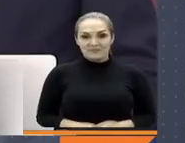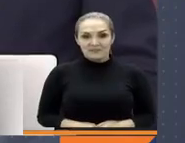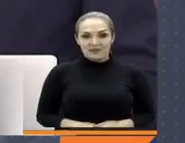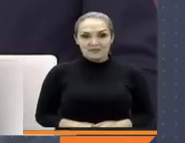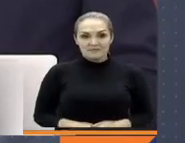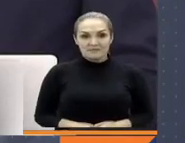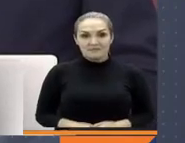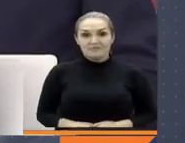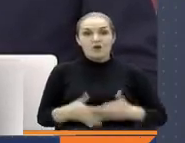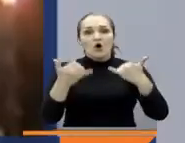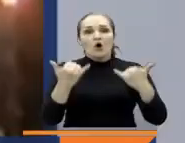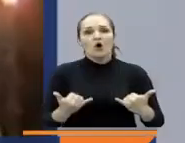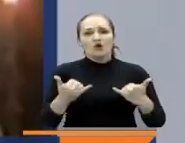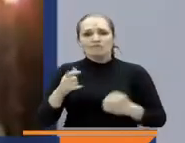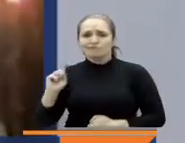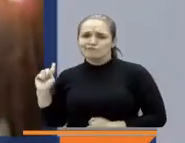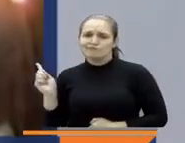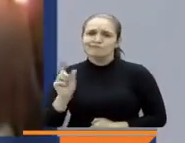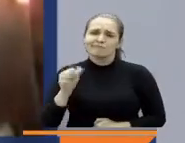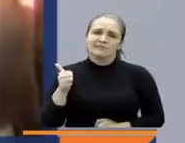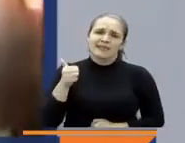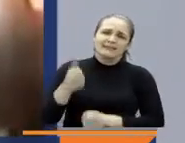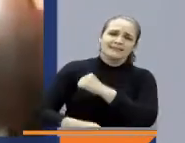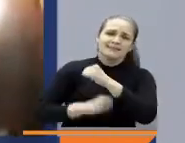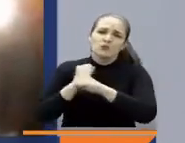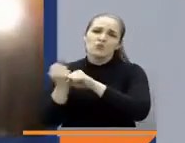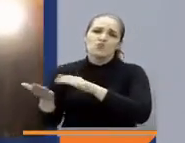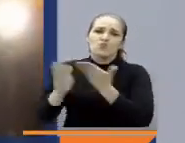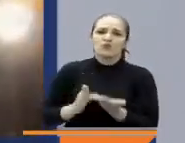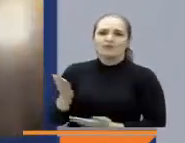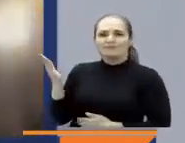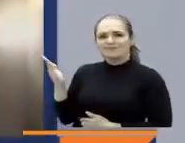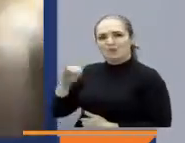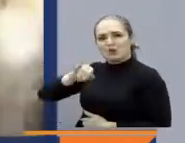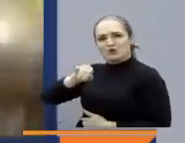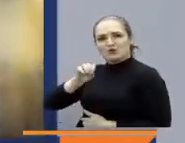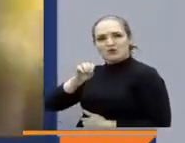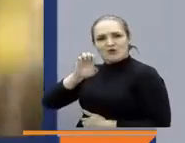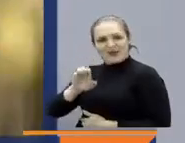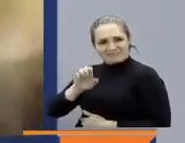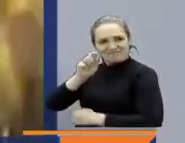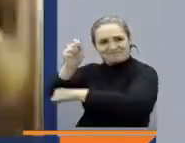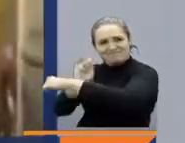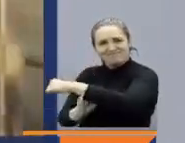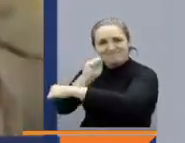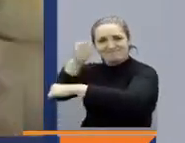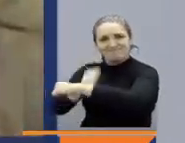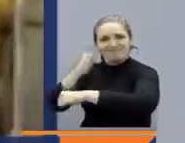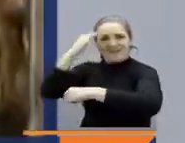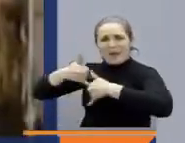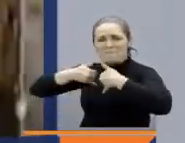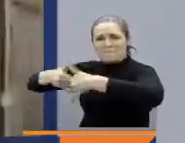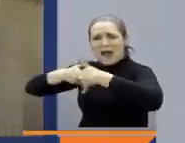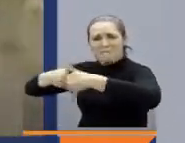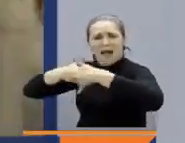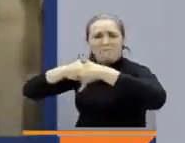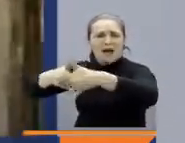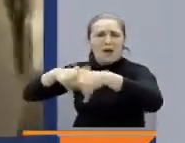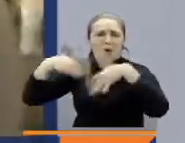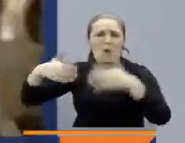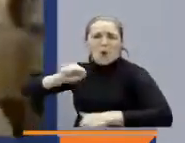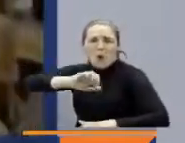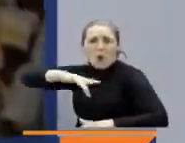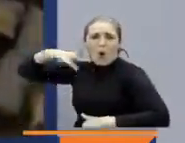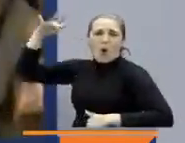Y hoy se conmemoran 10 años de la muerte del gran Joe Arroyo, el ganador de 18 Congos de Oro y 4 Super Congos en el